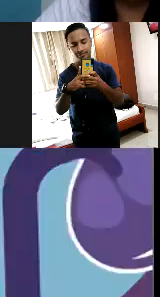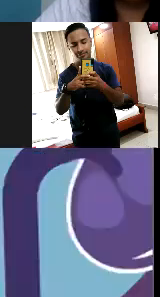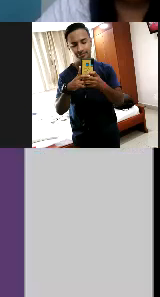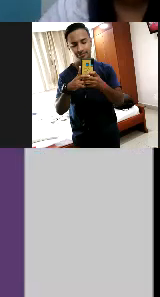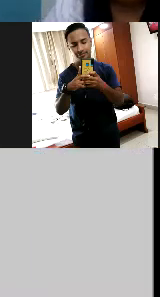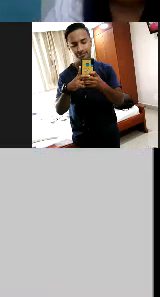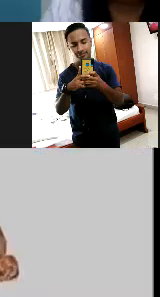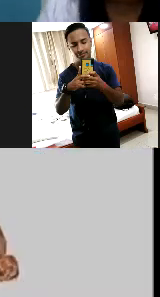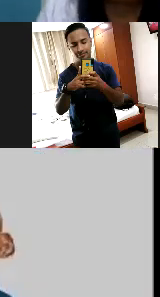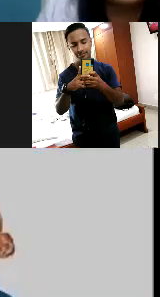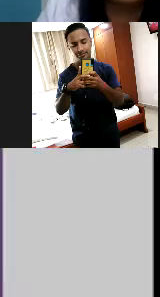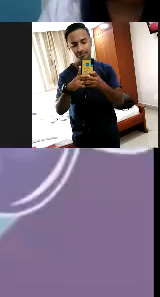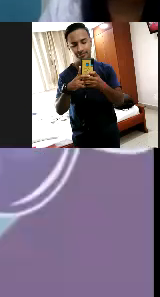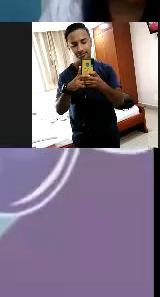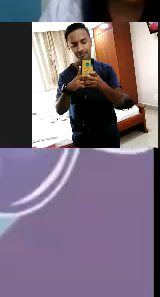apta para